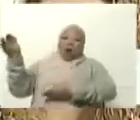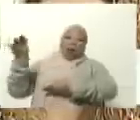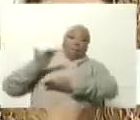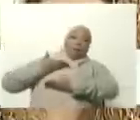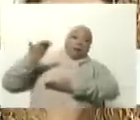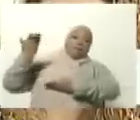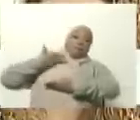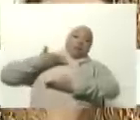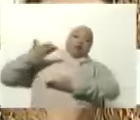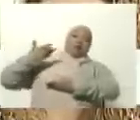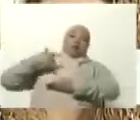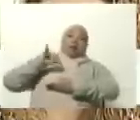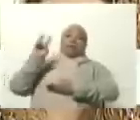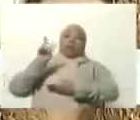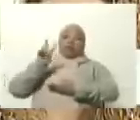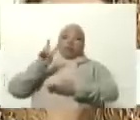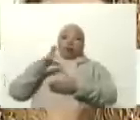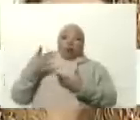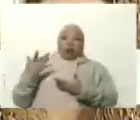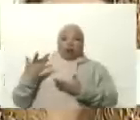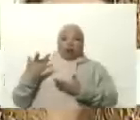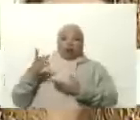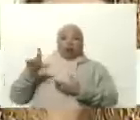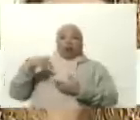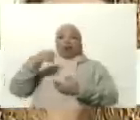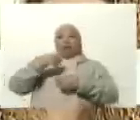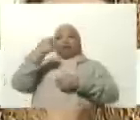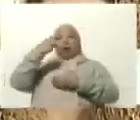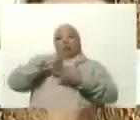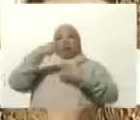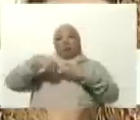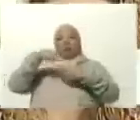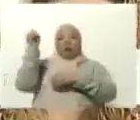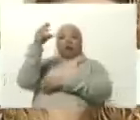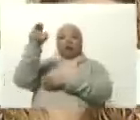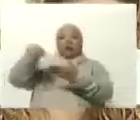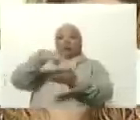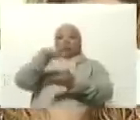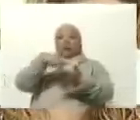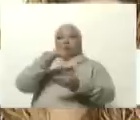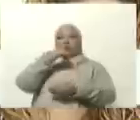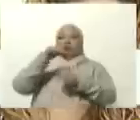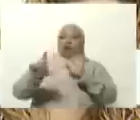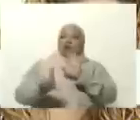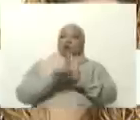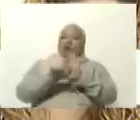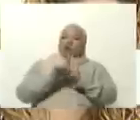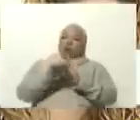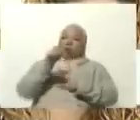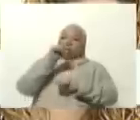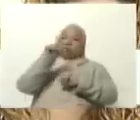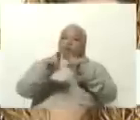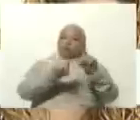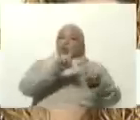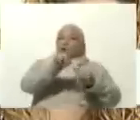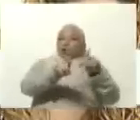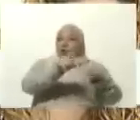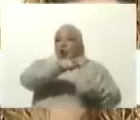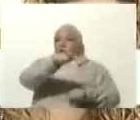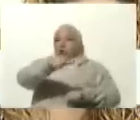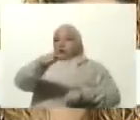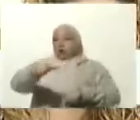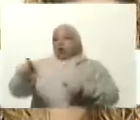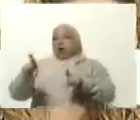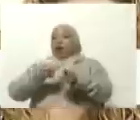partido? Y hay una propuesta de la oposición en la Asamblea de someter las leyes del poder popular a referéndum